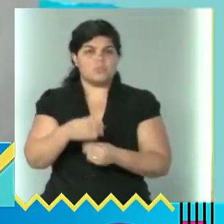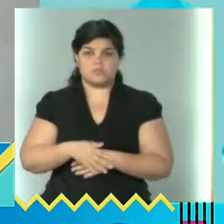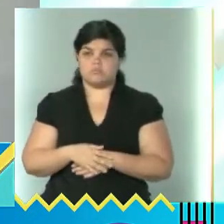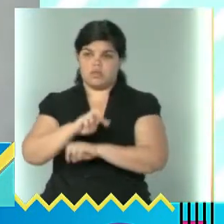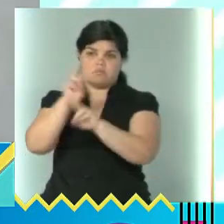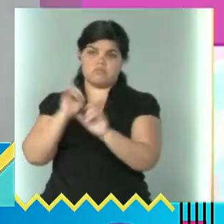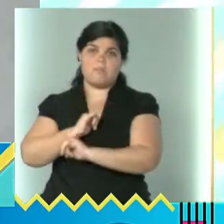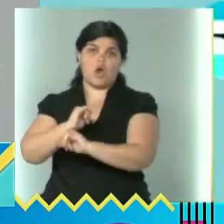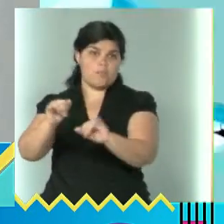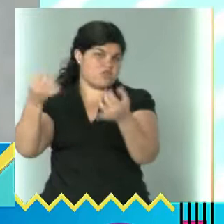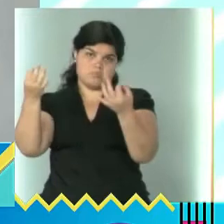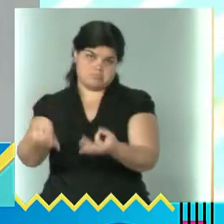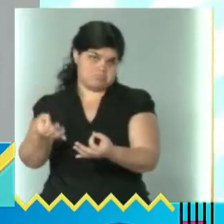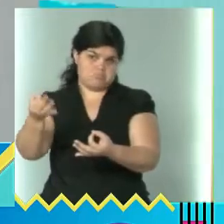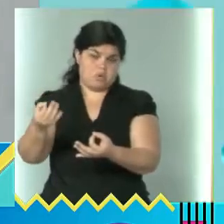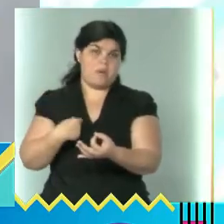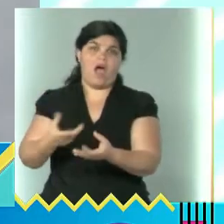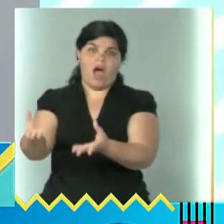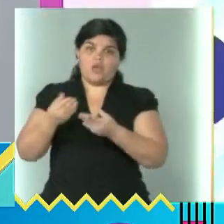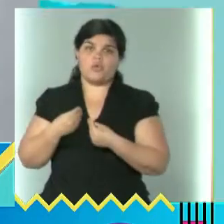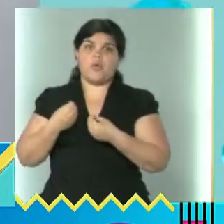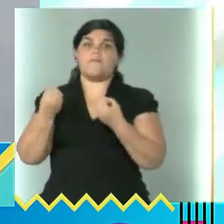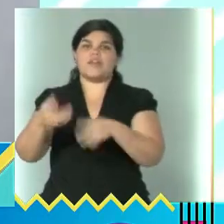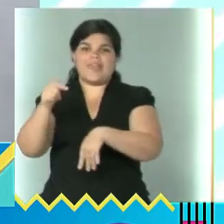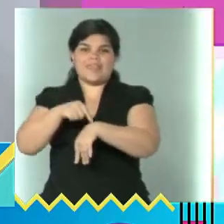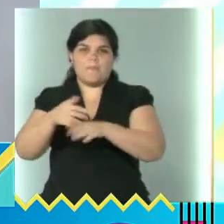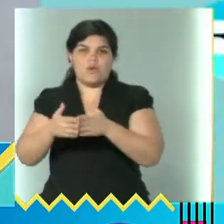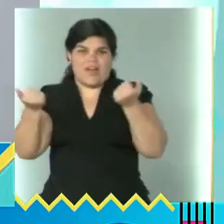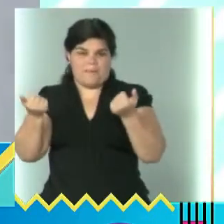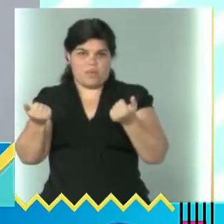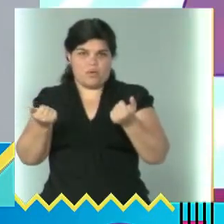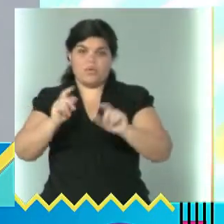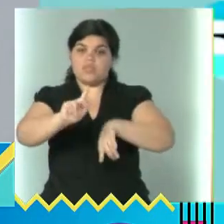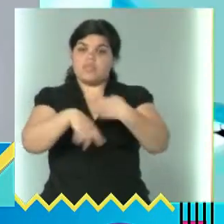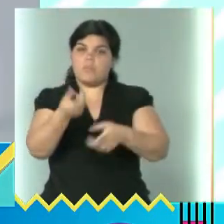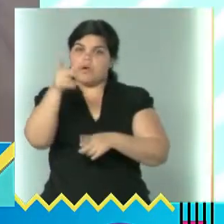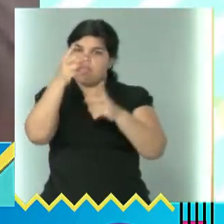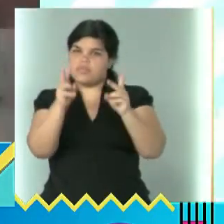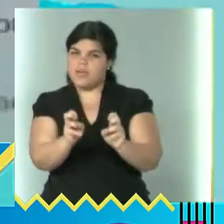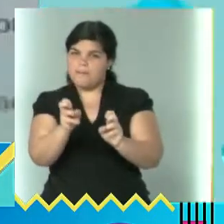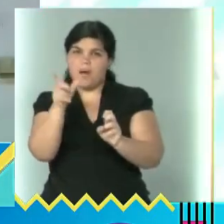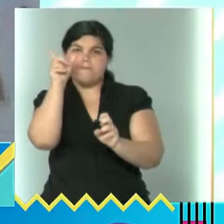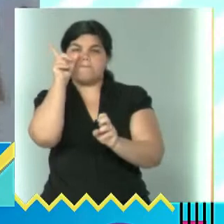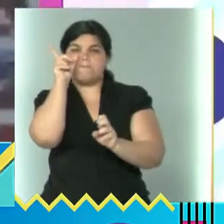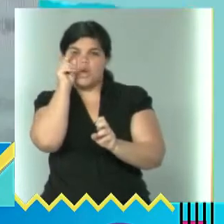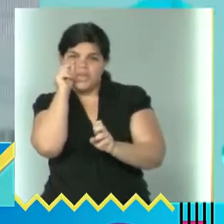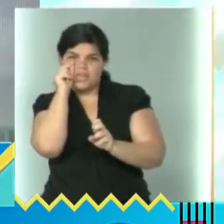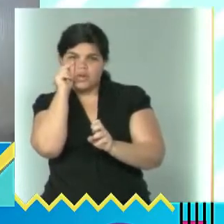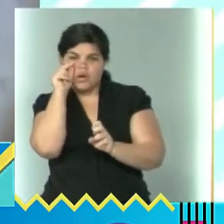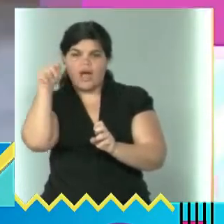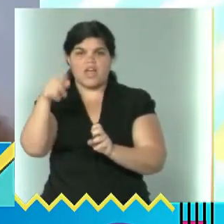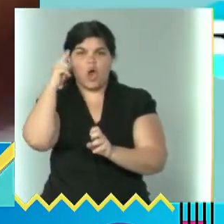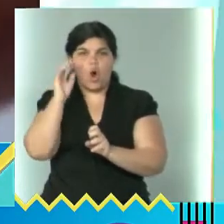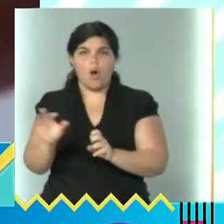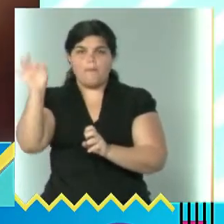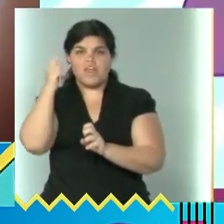lo veo bien. Bien. Porque a mí me ahorra tiempo. Pero después si hablamos de lo que es meter el ambiente político, el ambiente ideológico, en realidad en cualquier ideología,